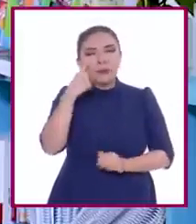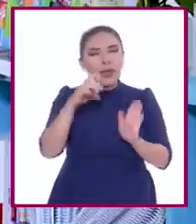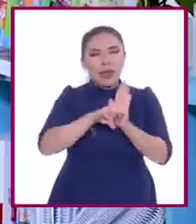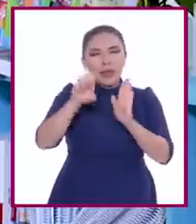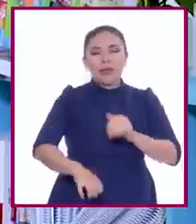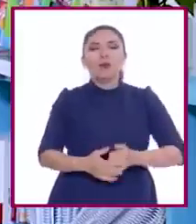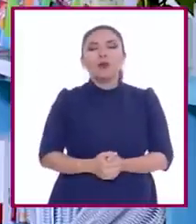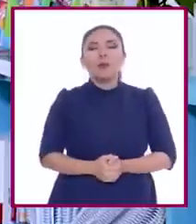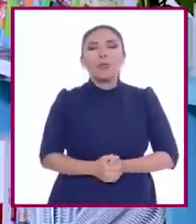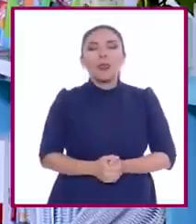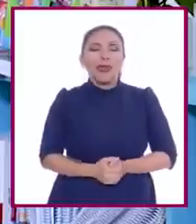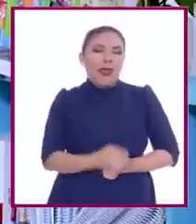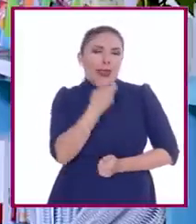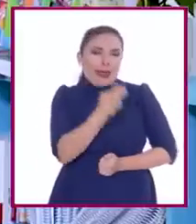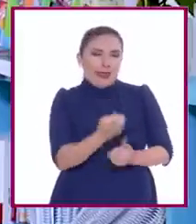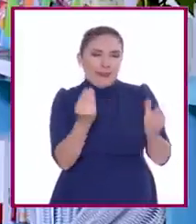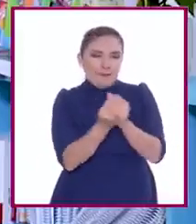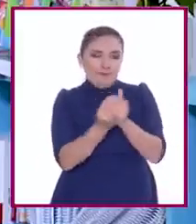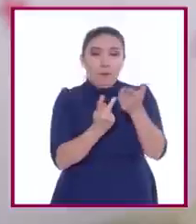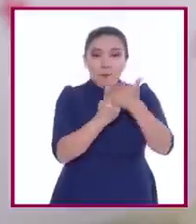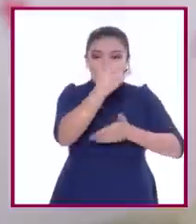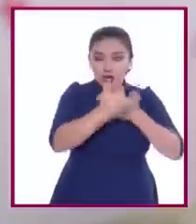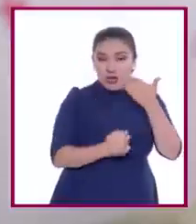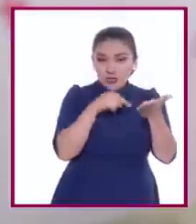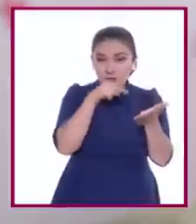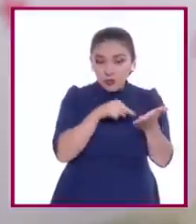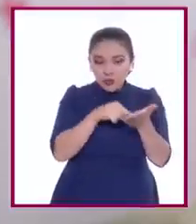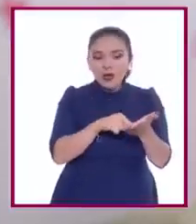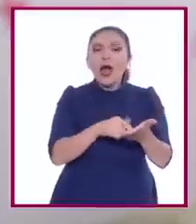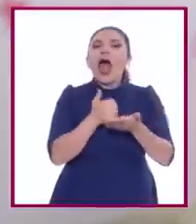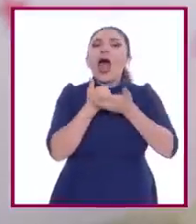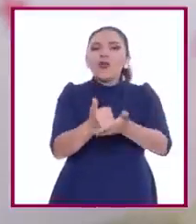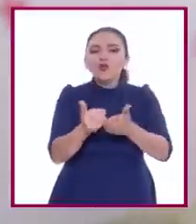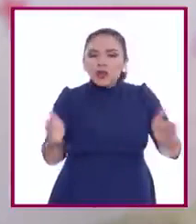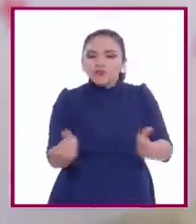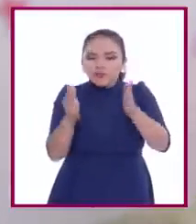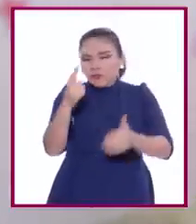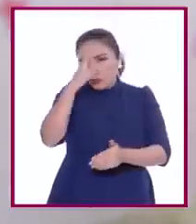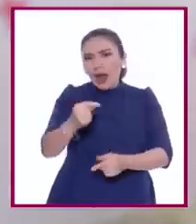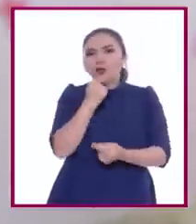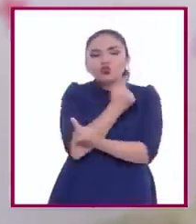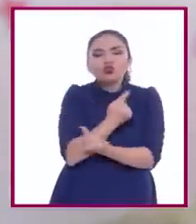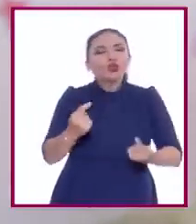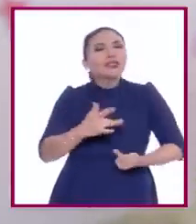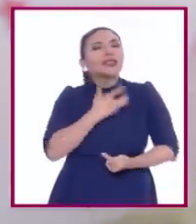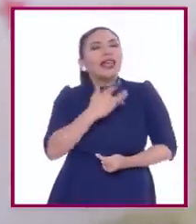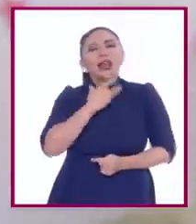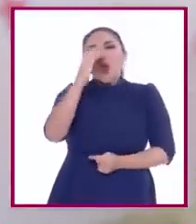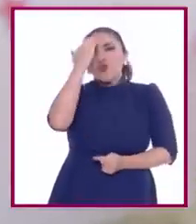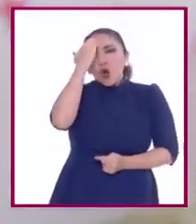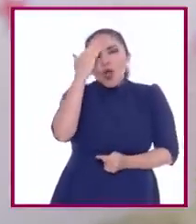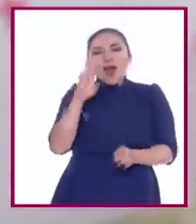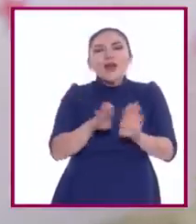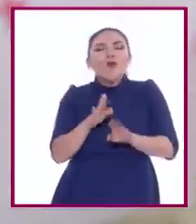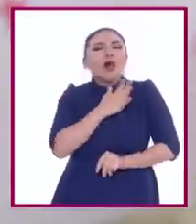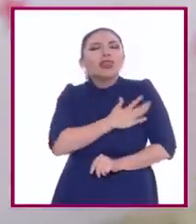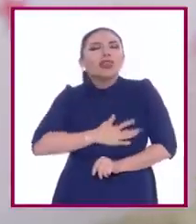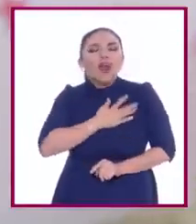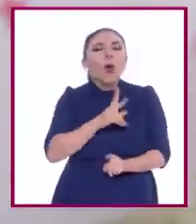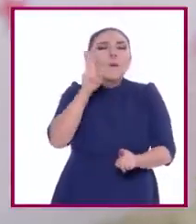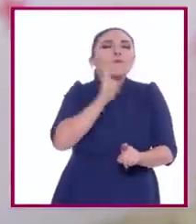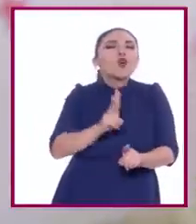porque, por ejemplo, en este caso, este proyecto promueve que los niños experimenten y los niños